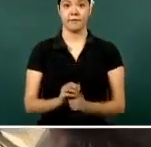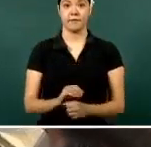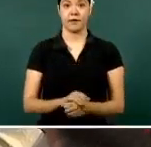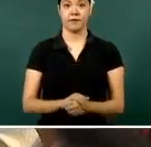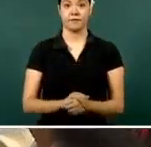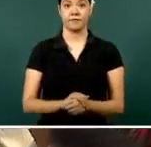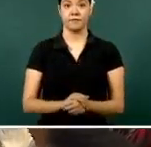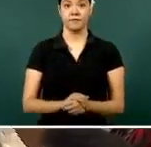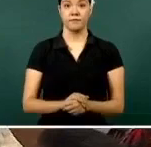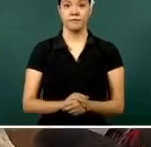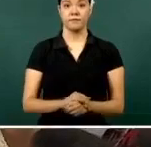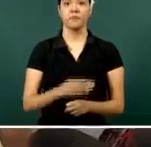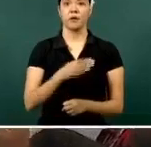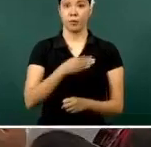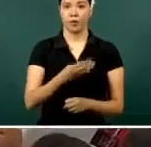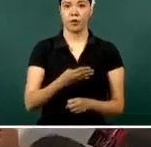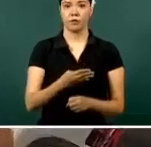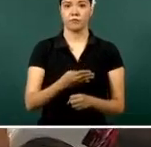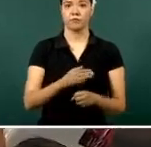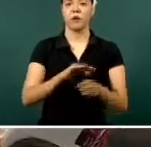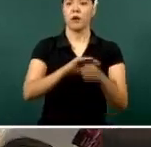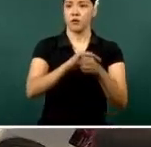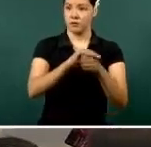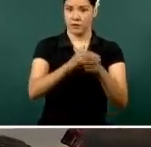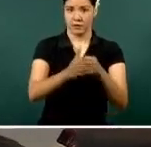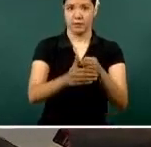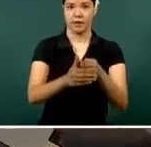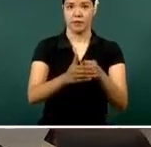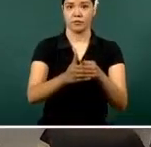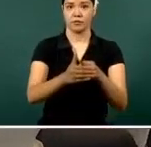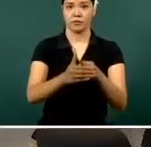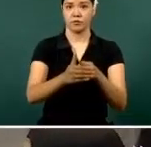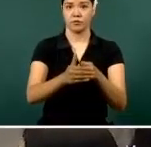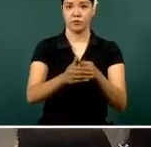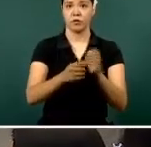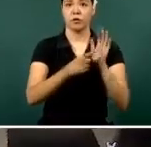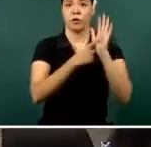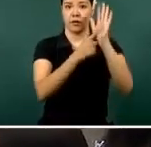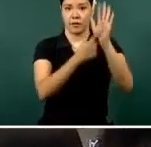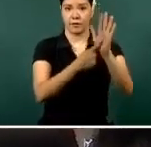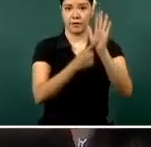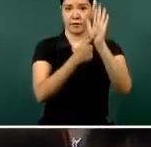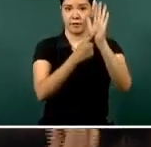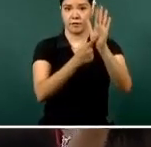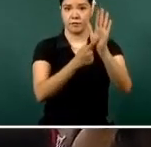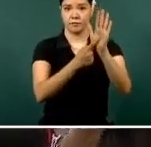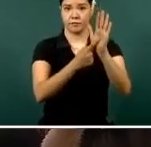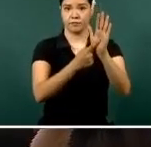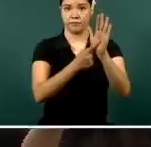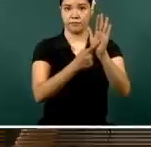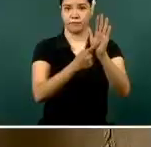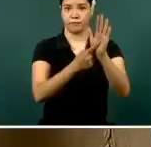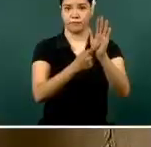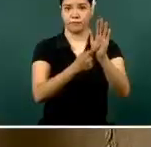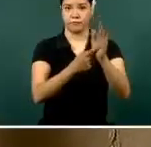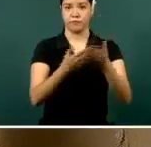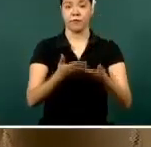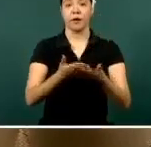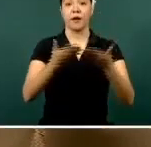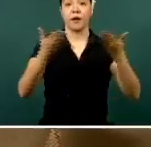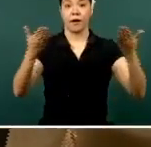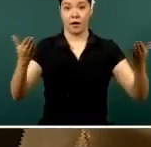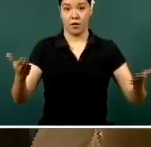Bueno, pues terminamos con la presentación y vamos a